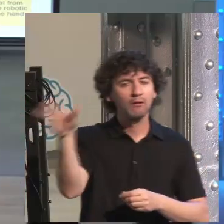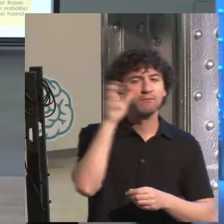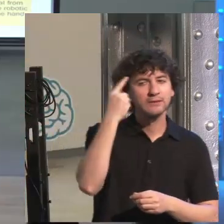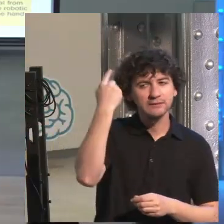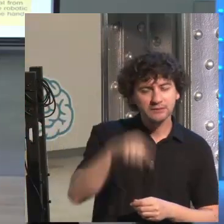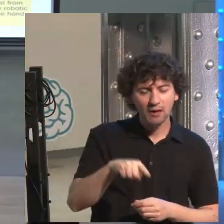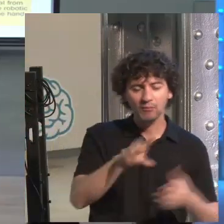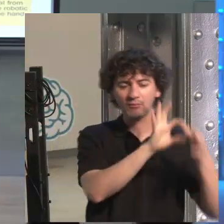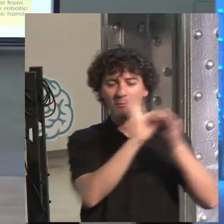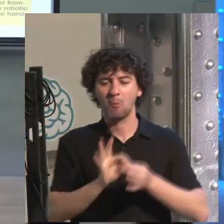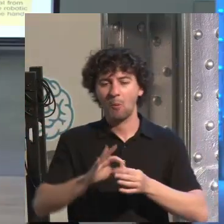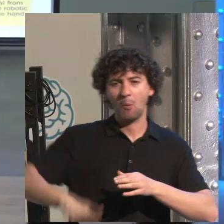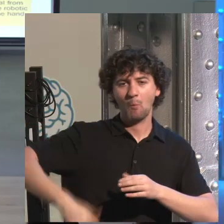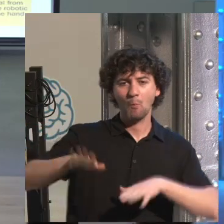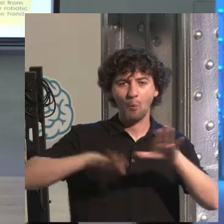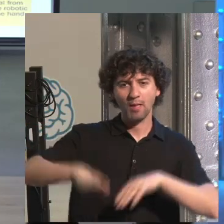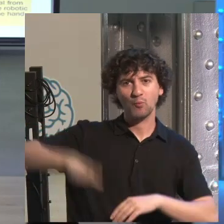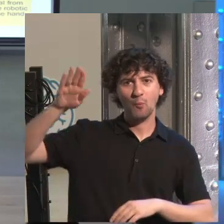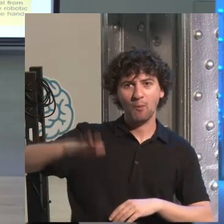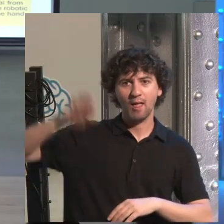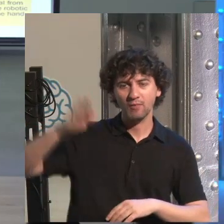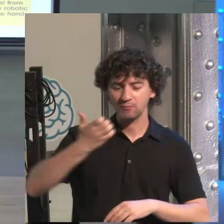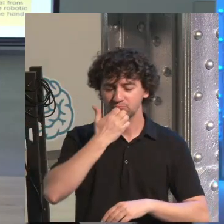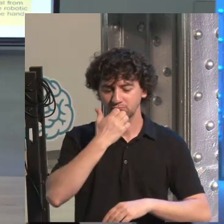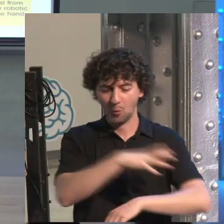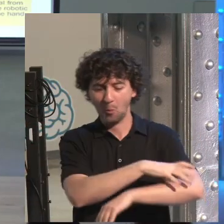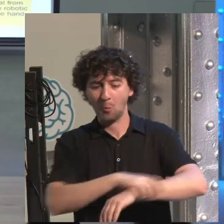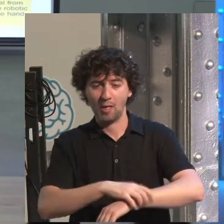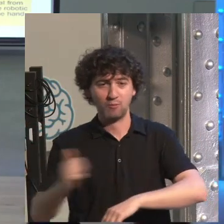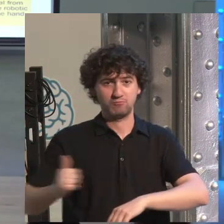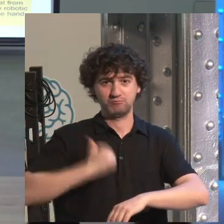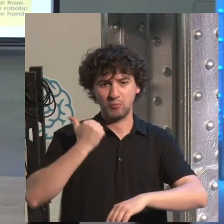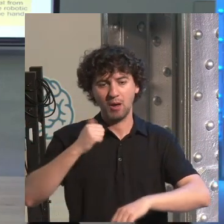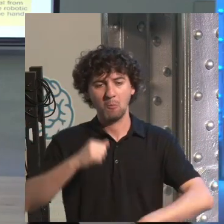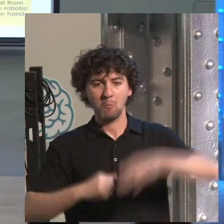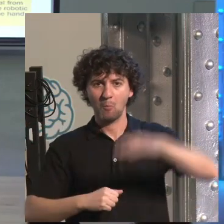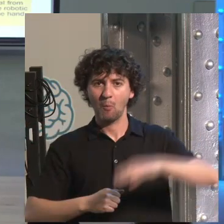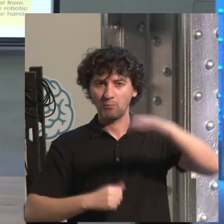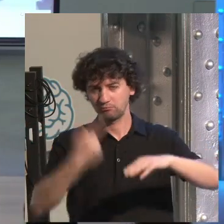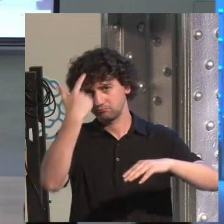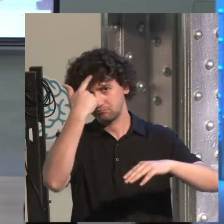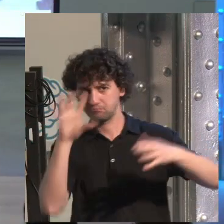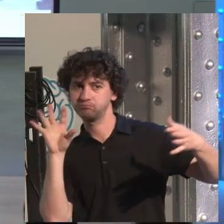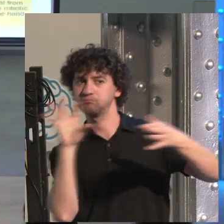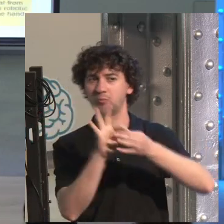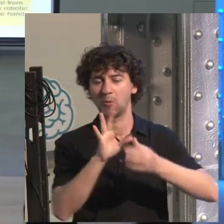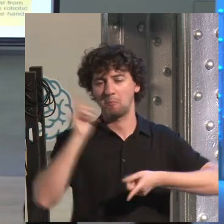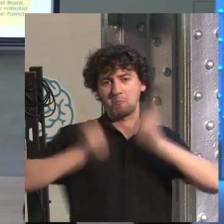mi brazo, esa información la puedo transmitir a un brazo prostético y hacer que el brazo prostético se mueva. Y esto es en lo que